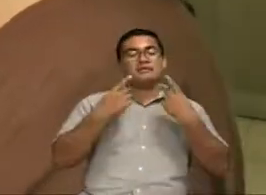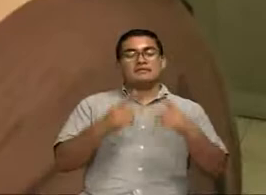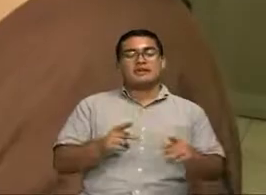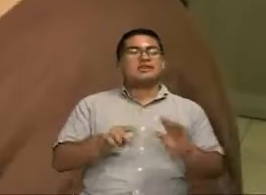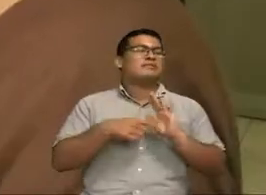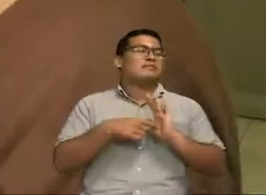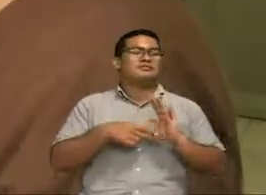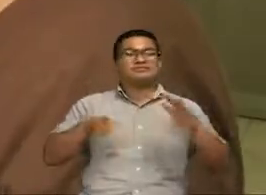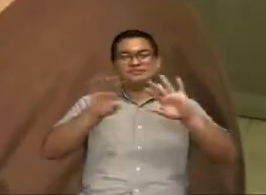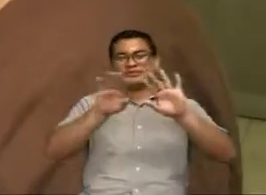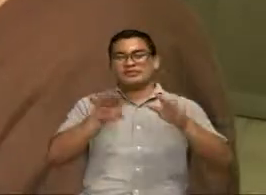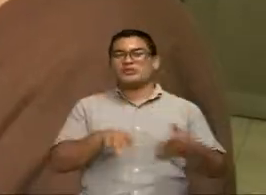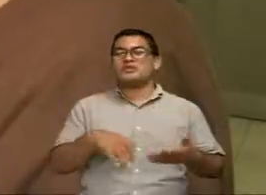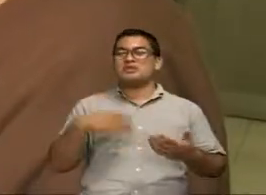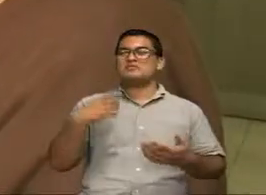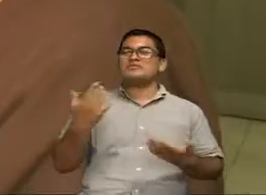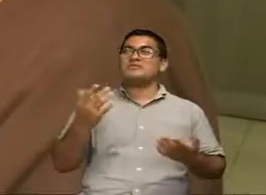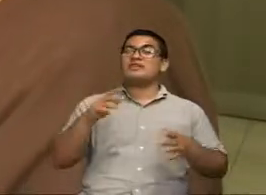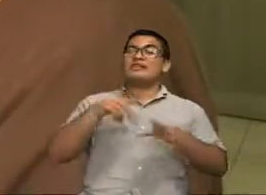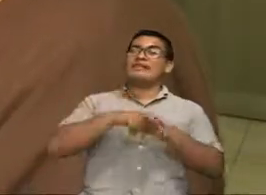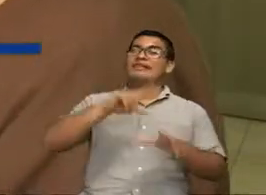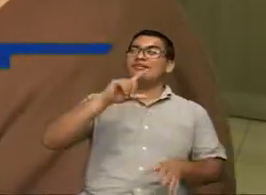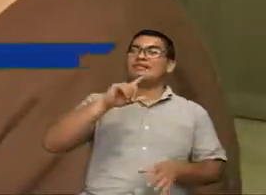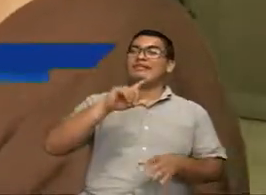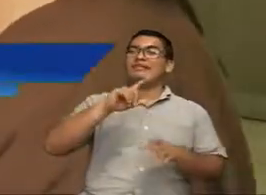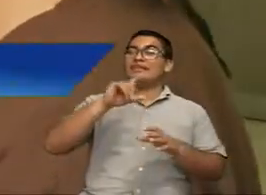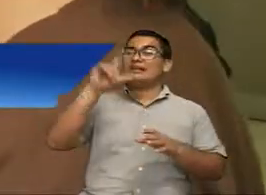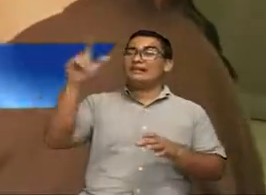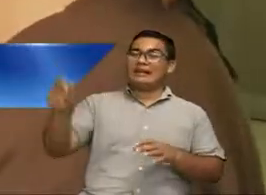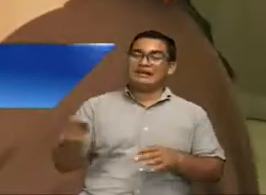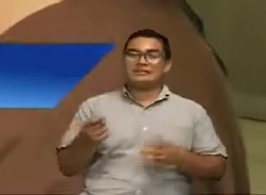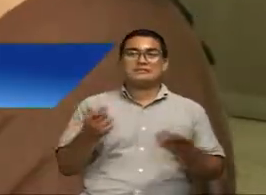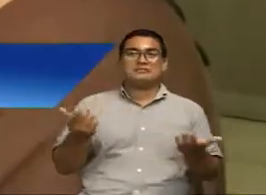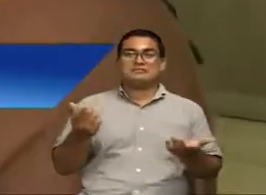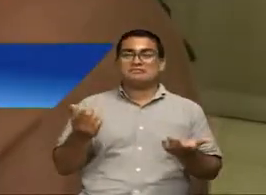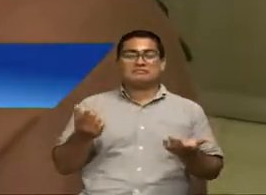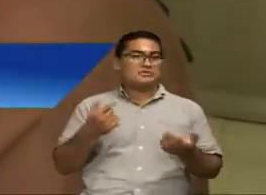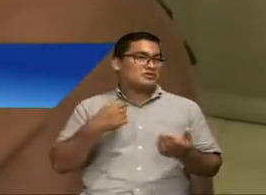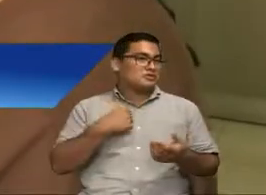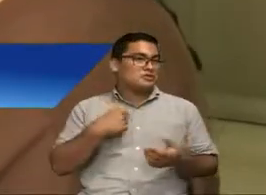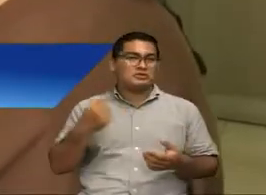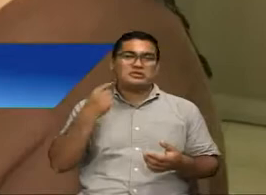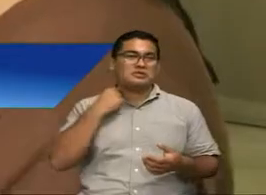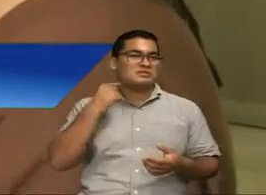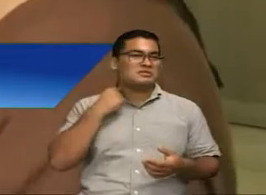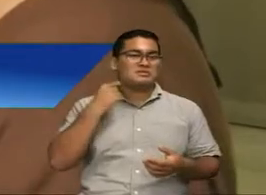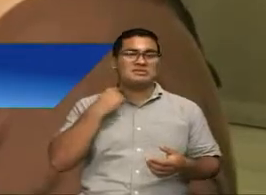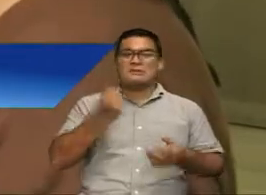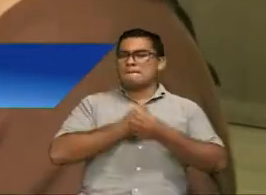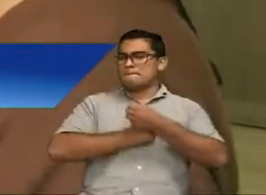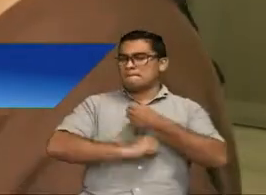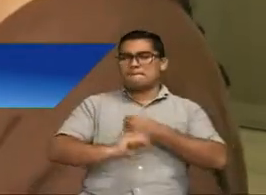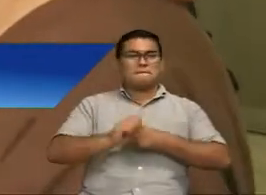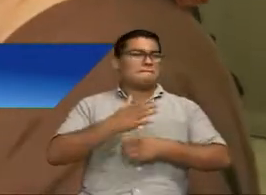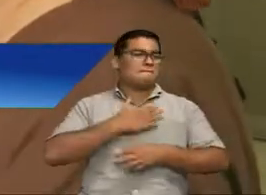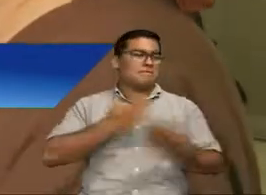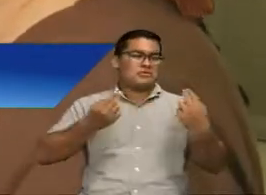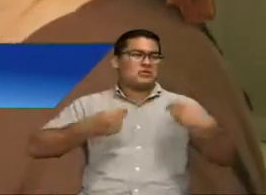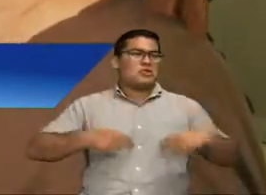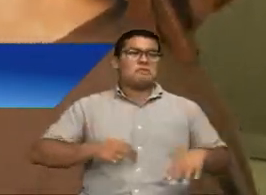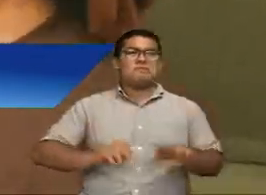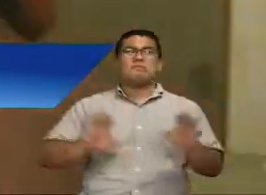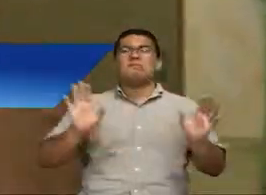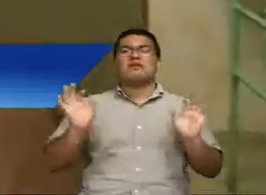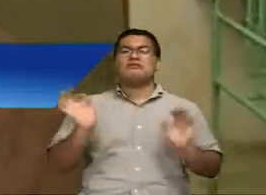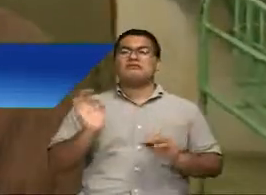por ejemplo, las que vienen ya de afuera de la ciudad, nos dicen, es que yo siempre he tenido así mi hijo, no lo puedo tener